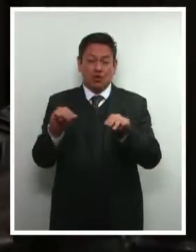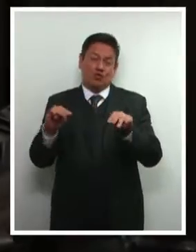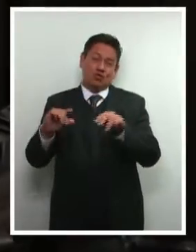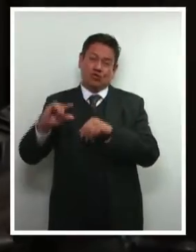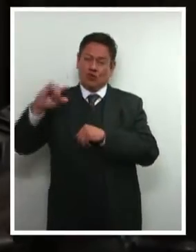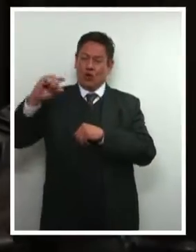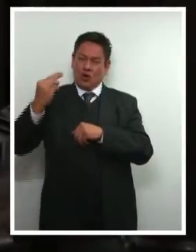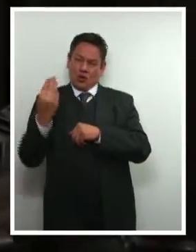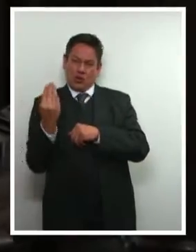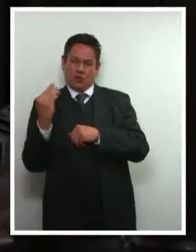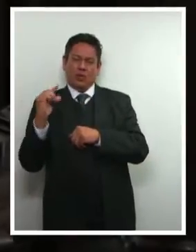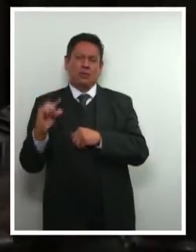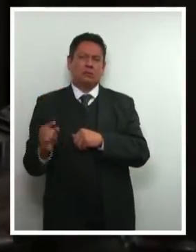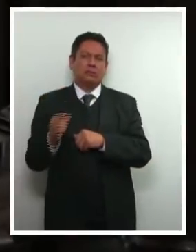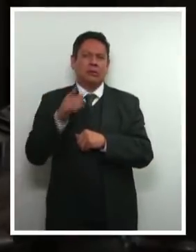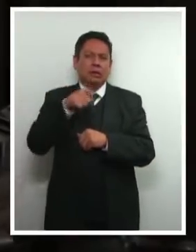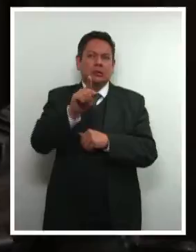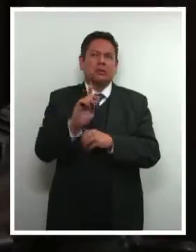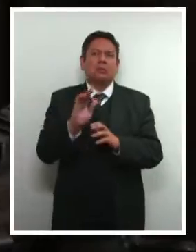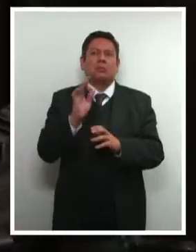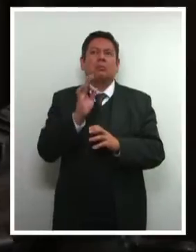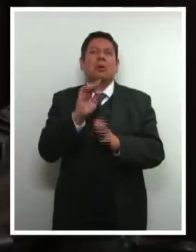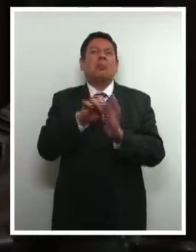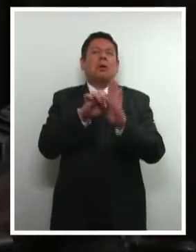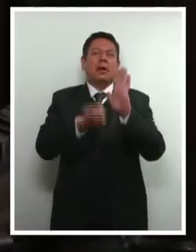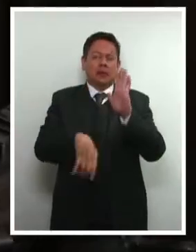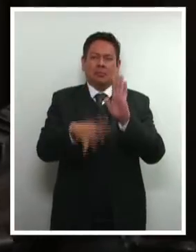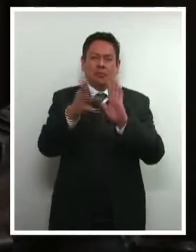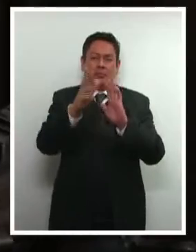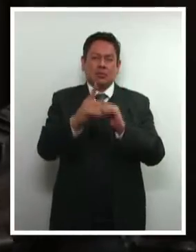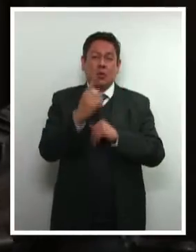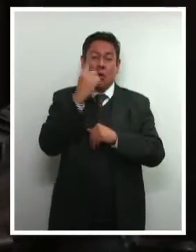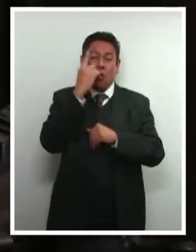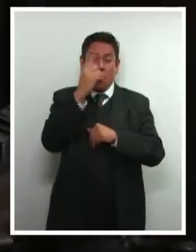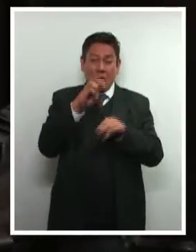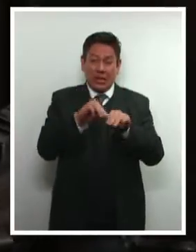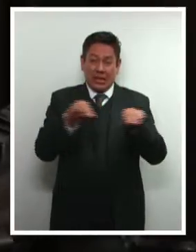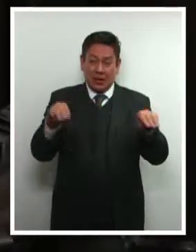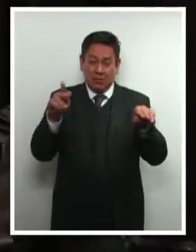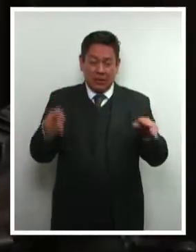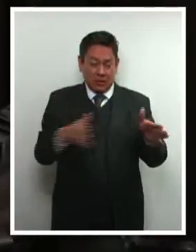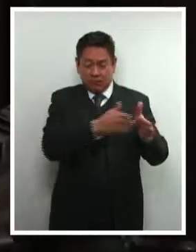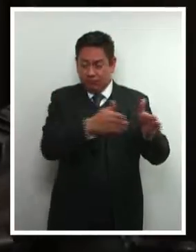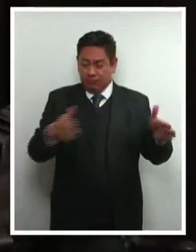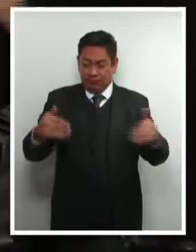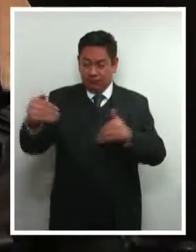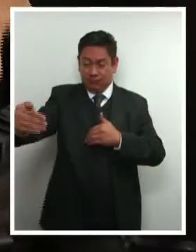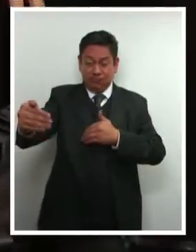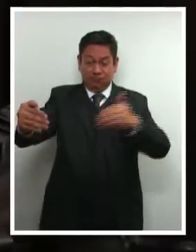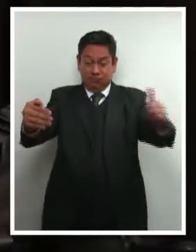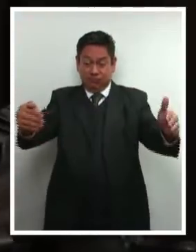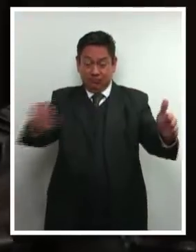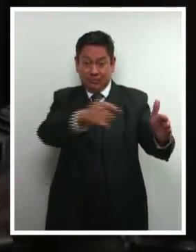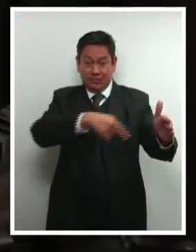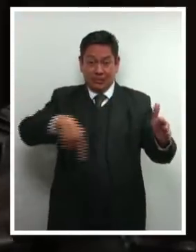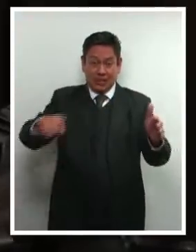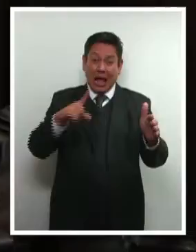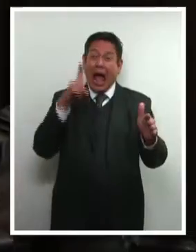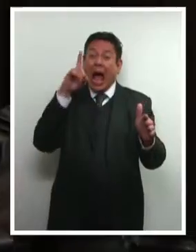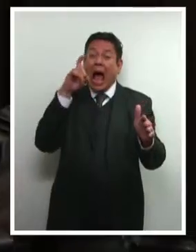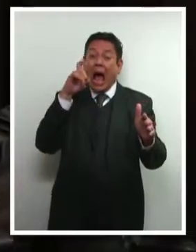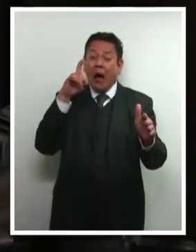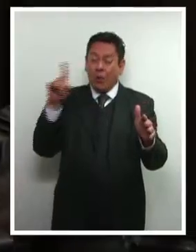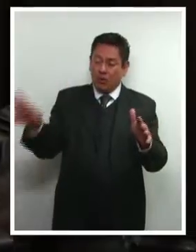aprehender, pero imaginemos que esto equivale a 1 kilómetro cúbico de agua al año que tenemos que extraer del subsuelo